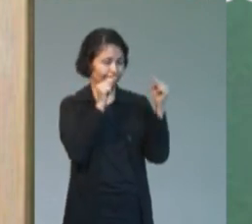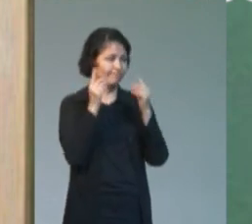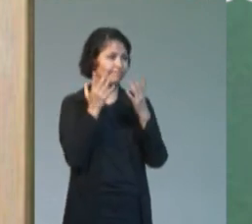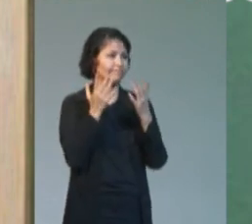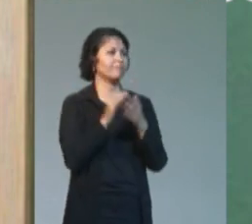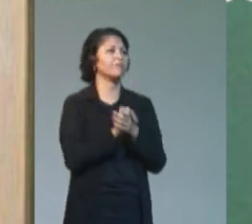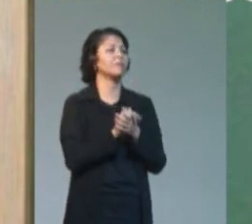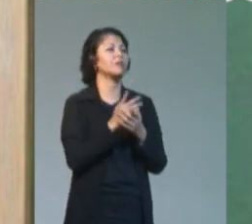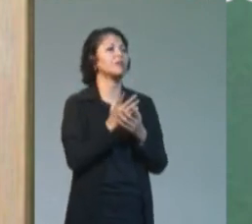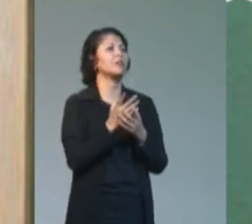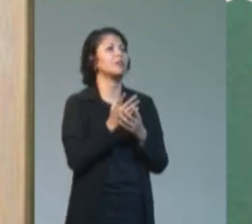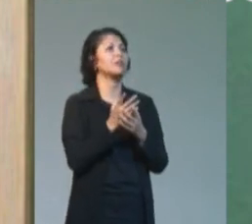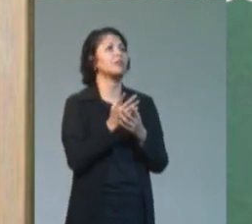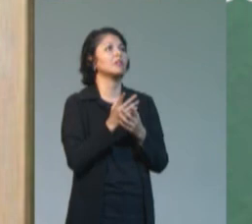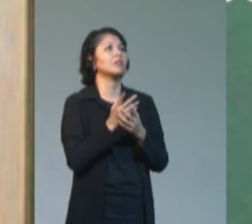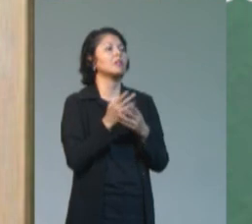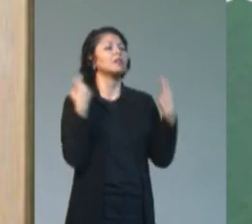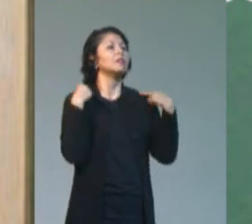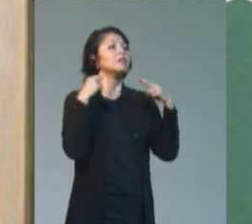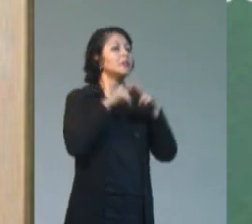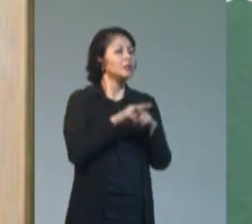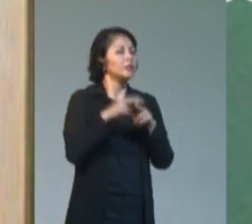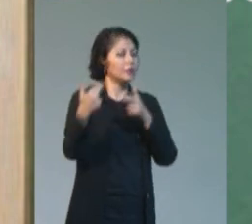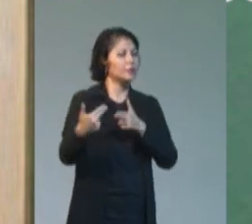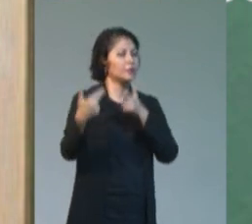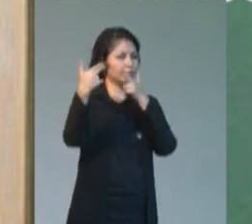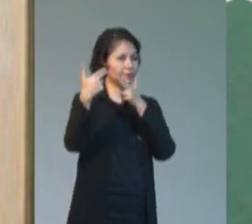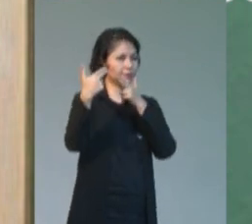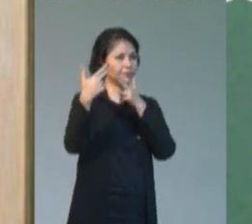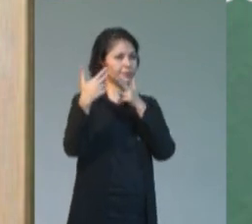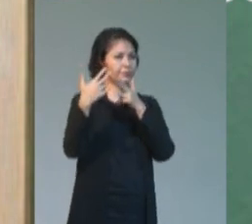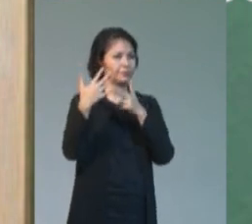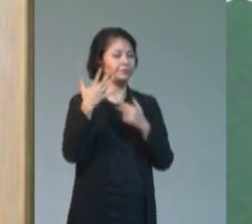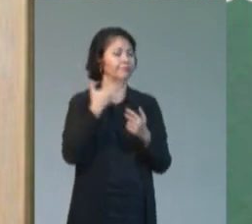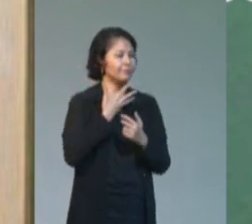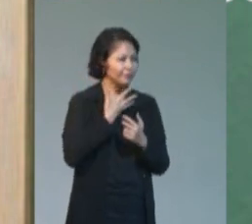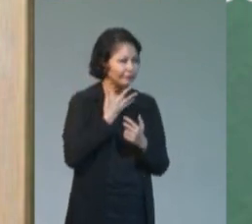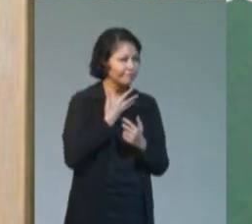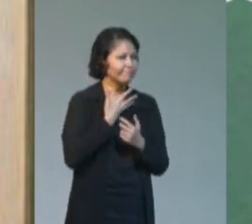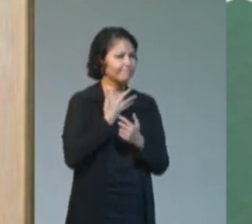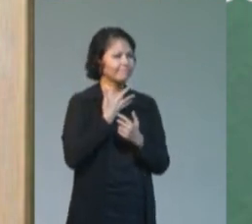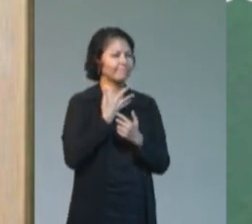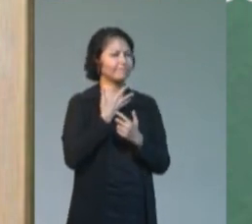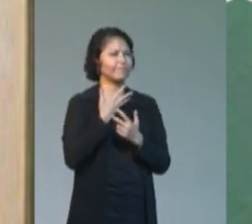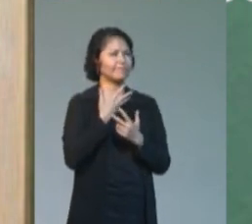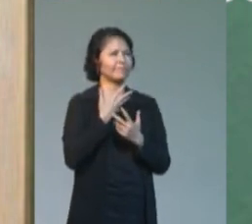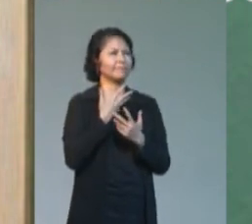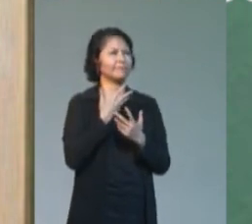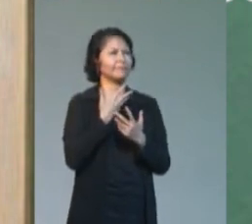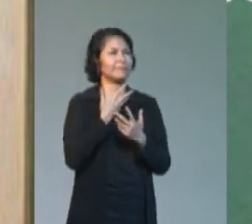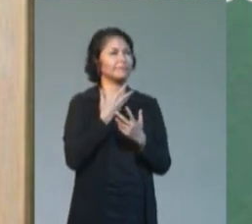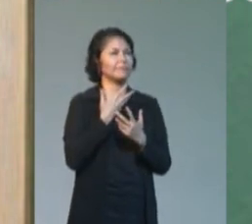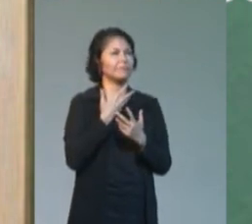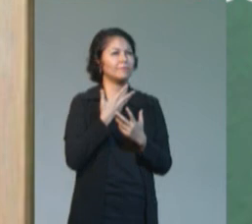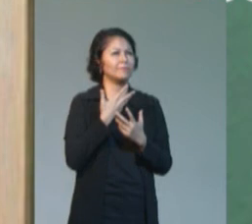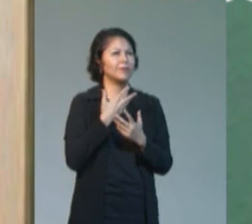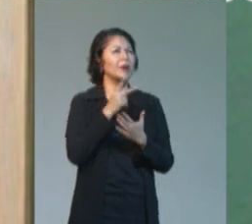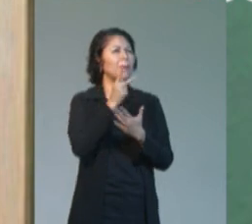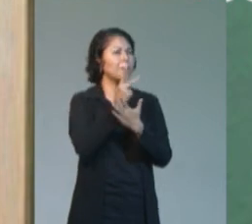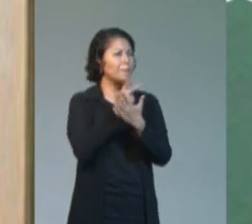el profesor el tutor virtual como ustedes quieran tiene que intentar conseguir para crear escenarios de